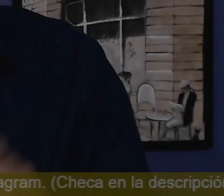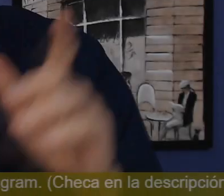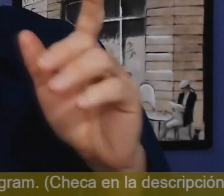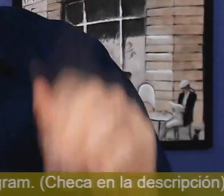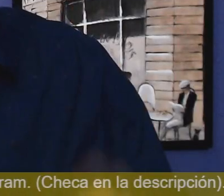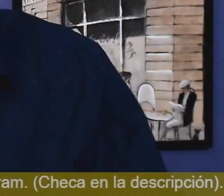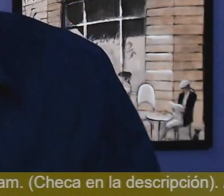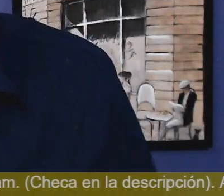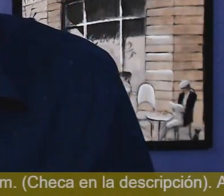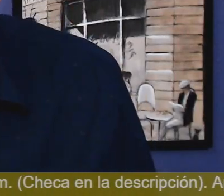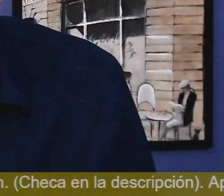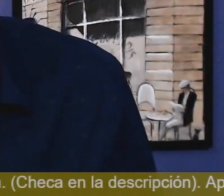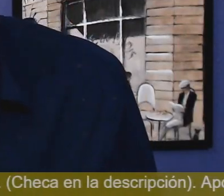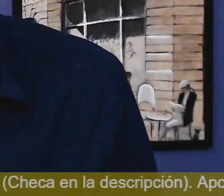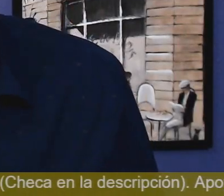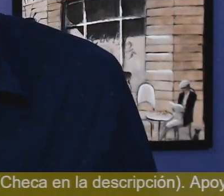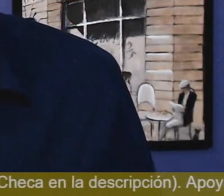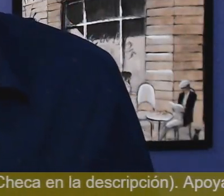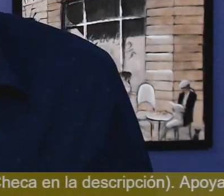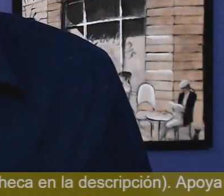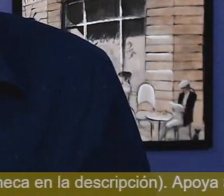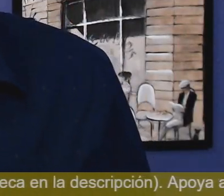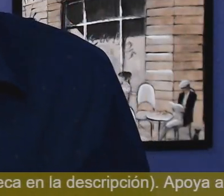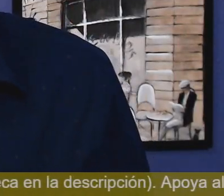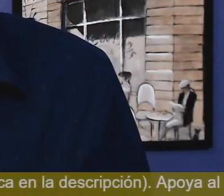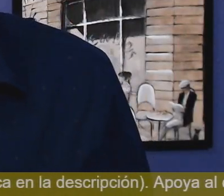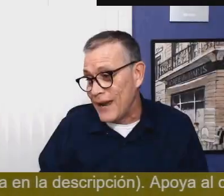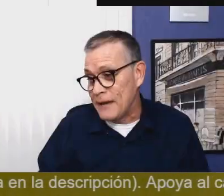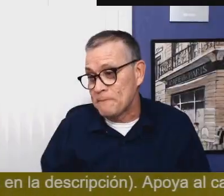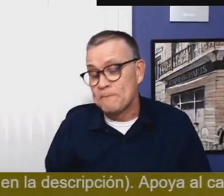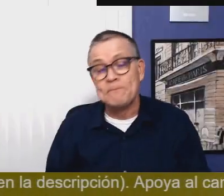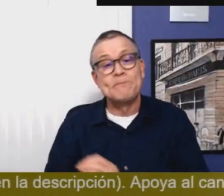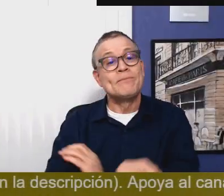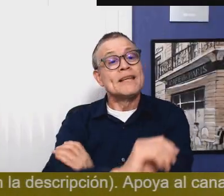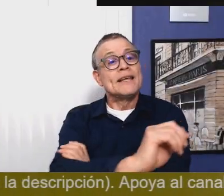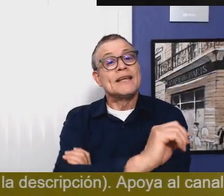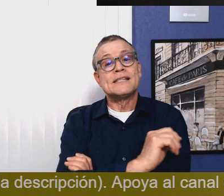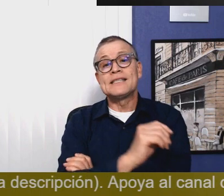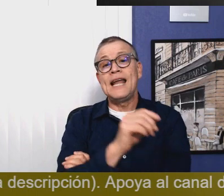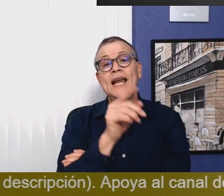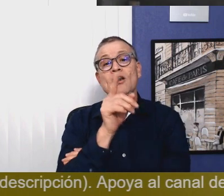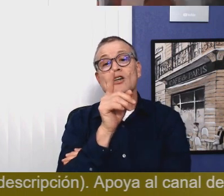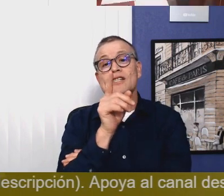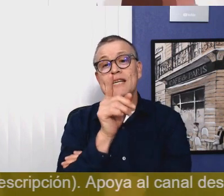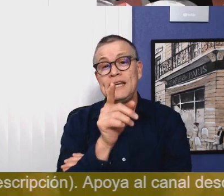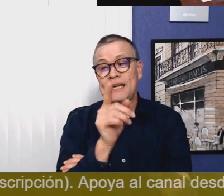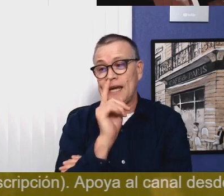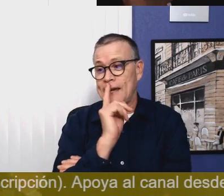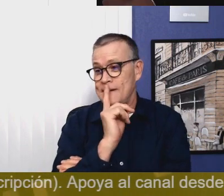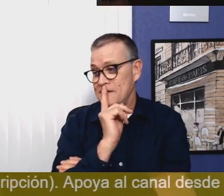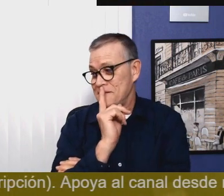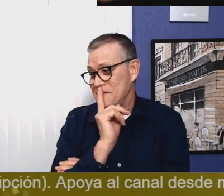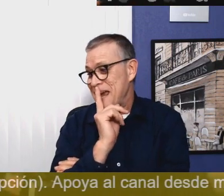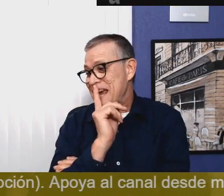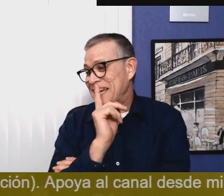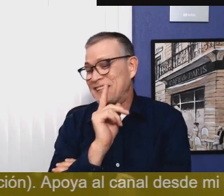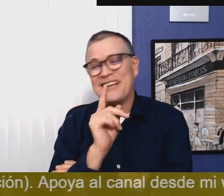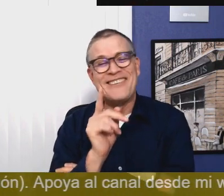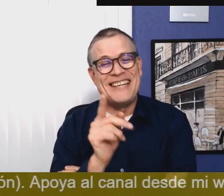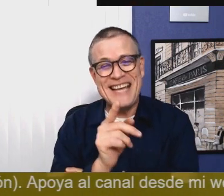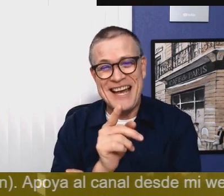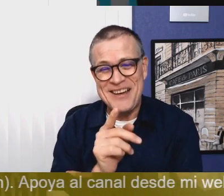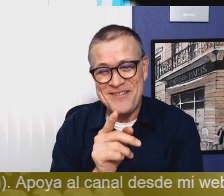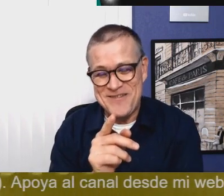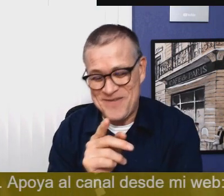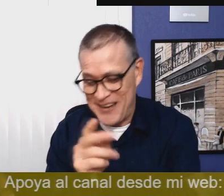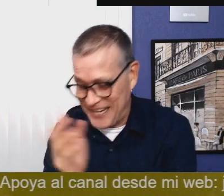Pues miren nomás, yo desde que se fue, se los dije, y